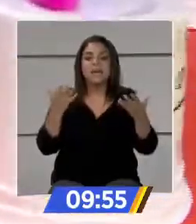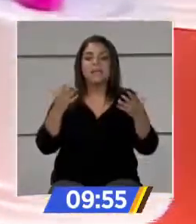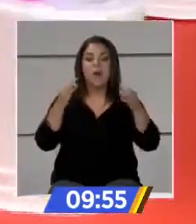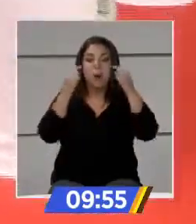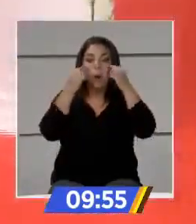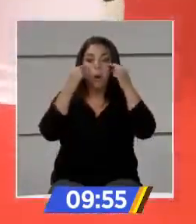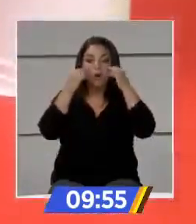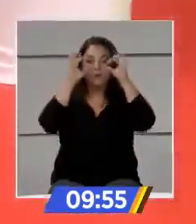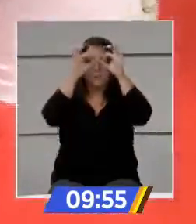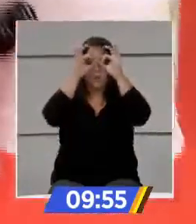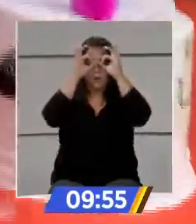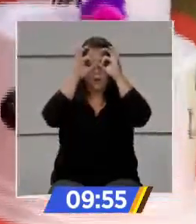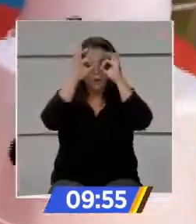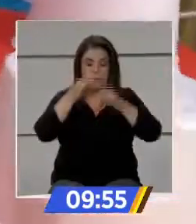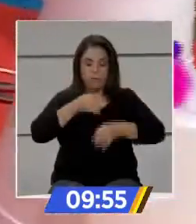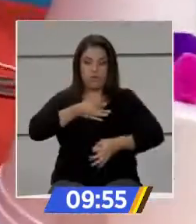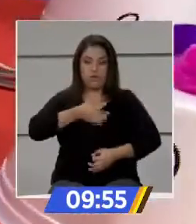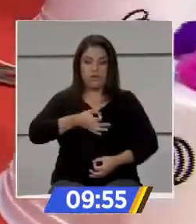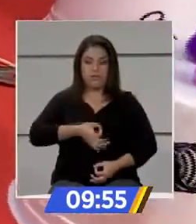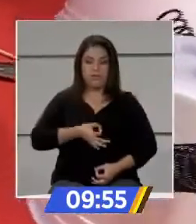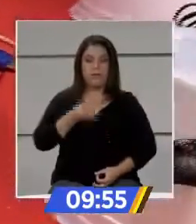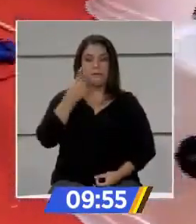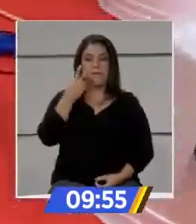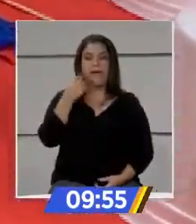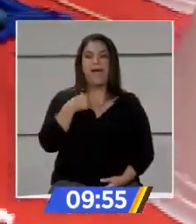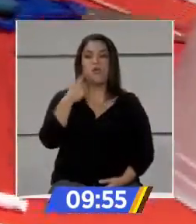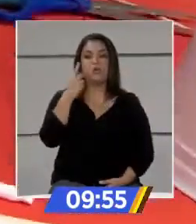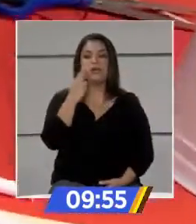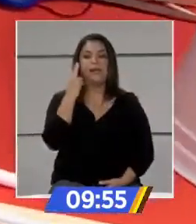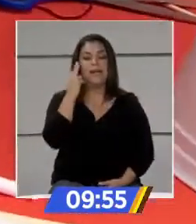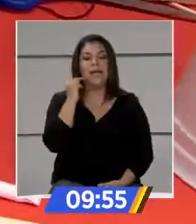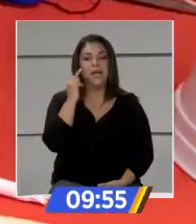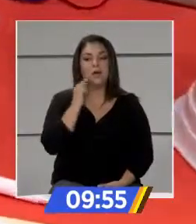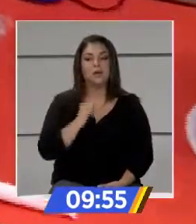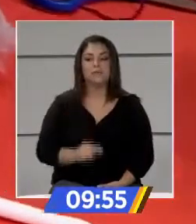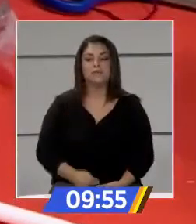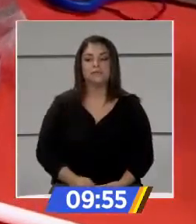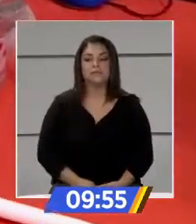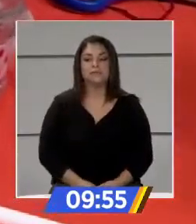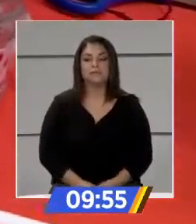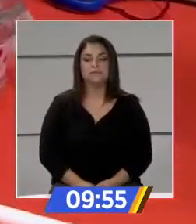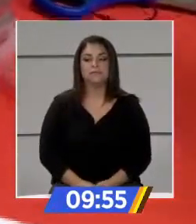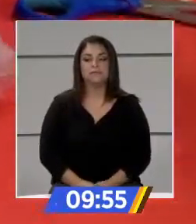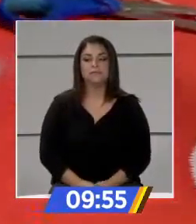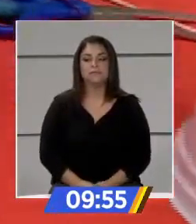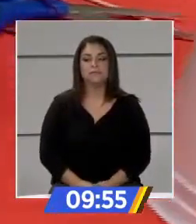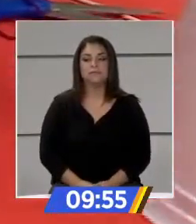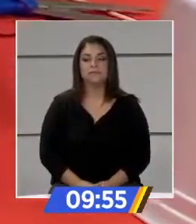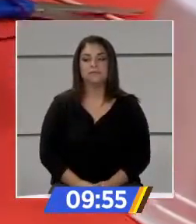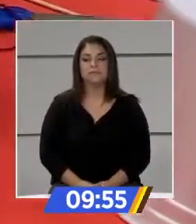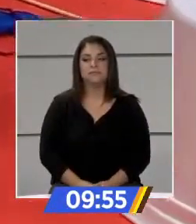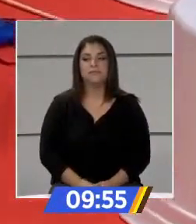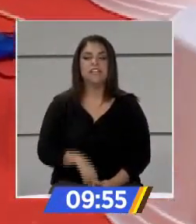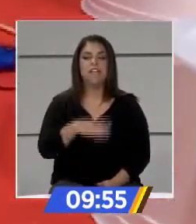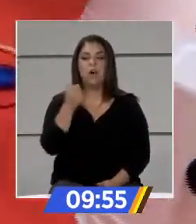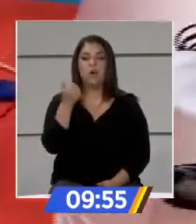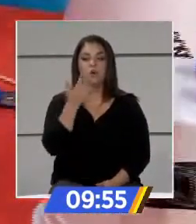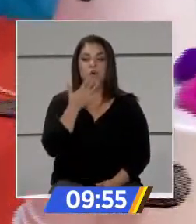botones, ¿qué te parece? Me parece muy bien. Ve, aquí hay uno negro. Por favor. ¿Quieres aquí? ¿Y cuál otro, Sergio?